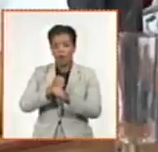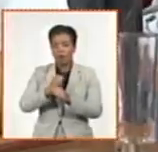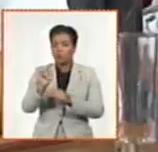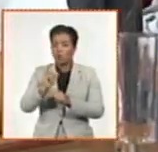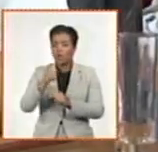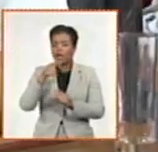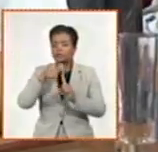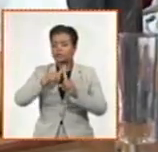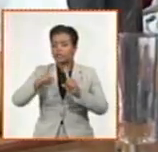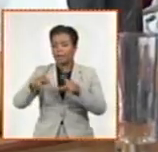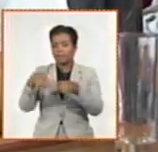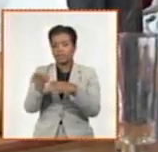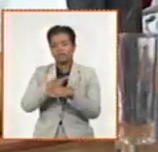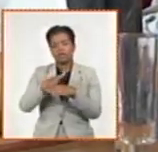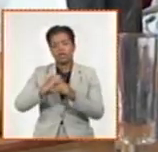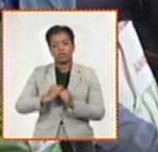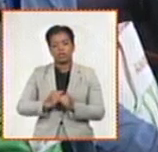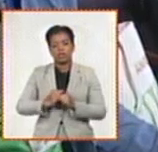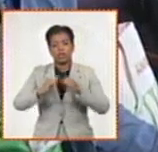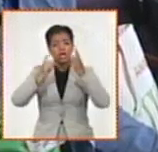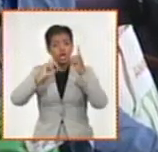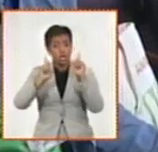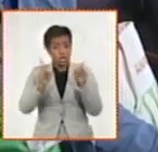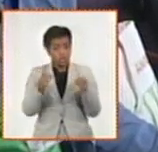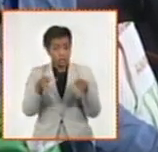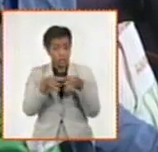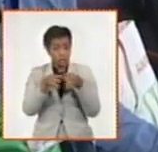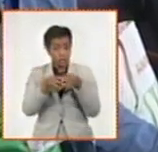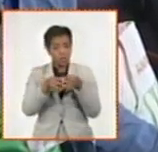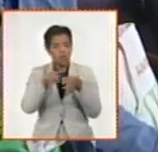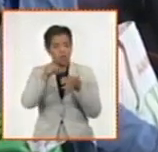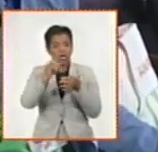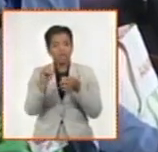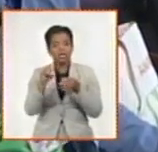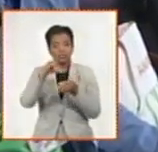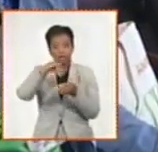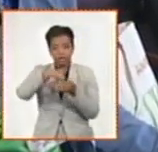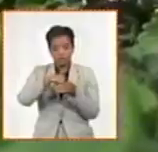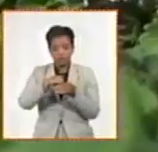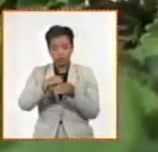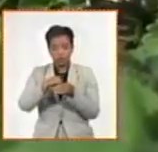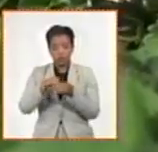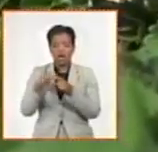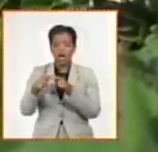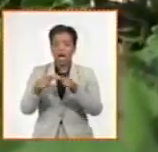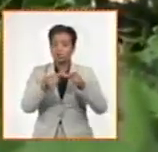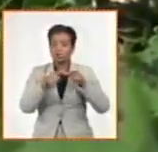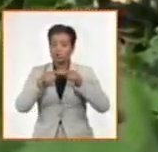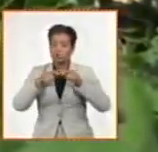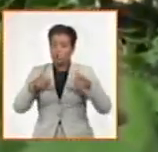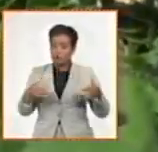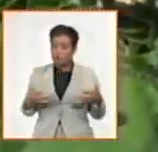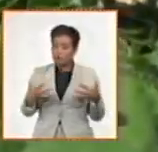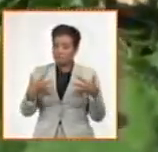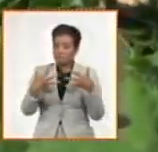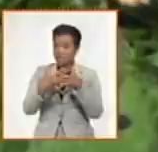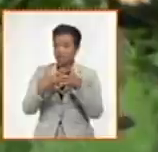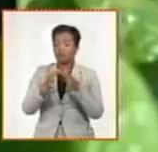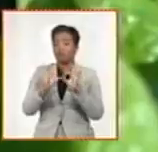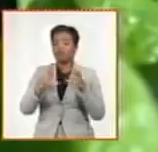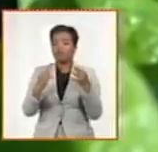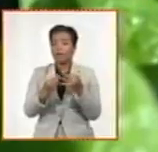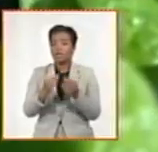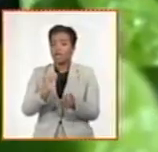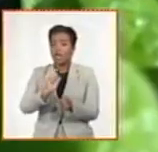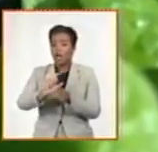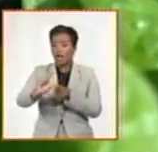temáticas afines. Un encuentro que propiciará la integración de las asociaciones que involucran a familias